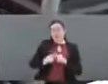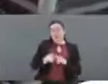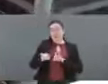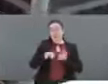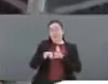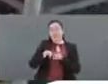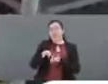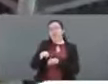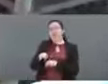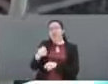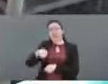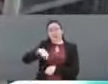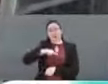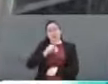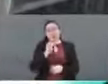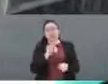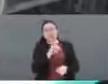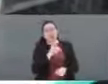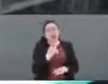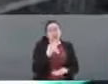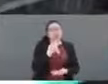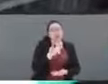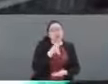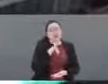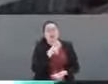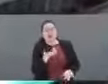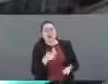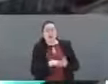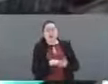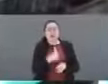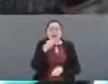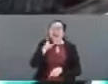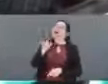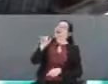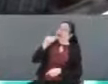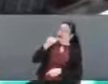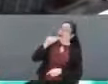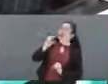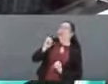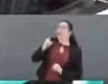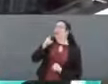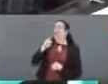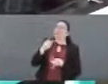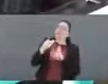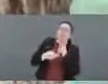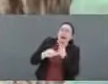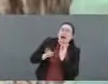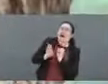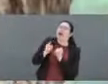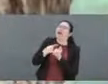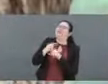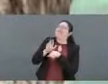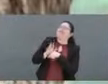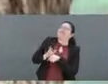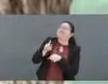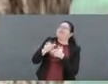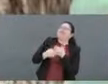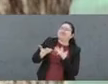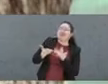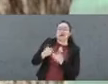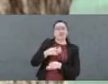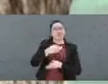para poder saber y que ustedes nos digan, pues aquí disminuyó el agua, aquí hay más agua, aquí hay más presión, aquí hay menos, se puedan hacer los